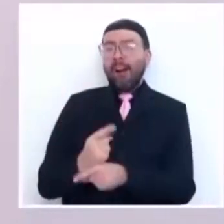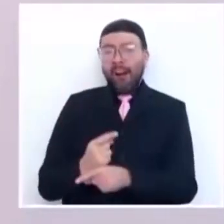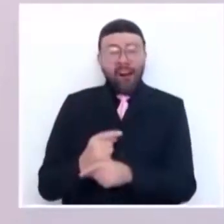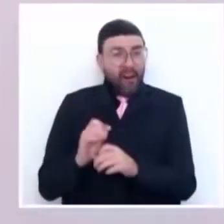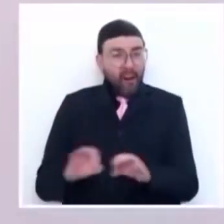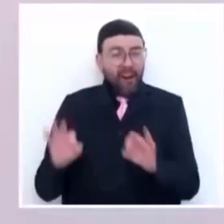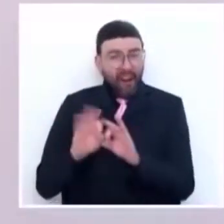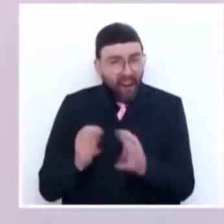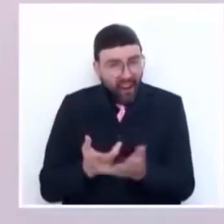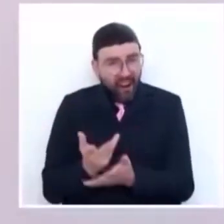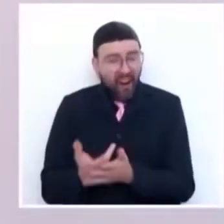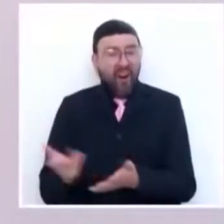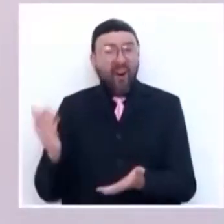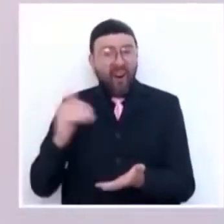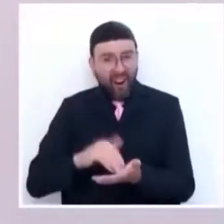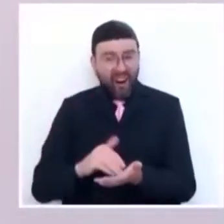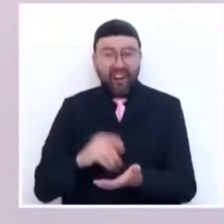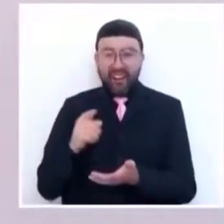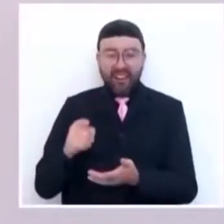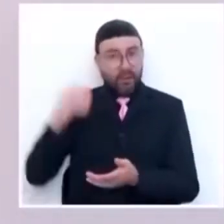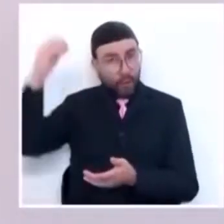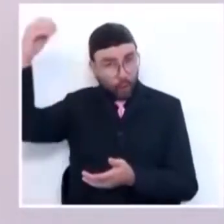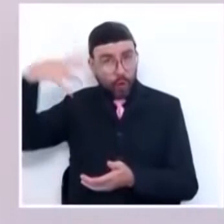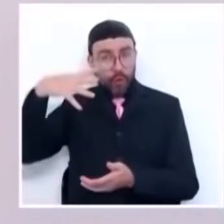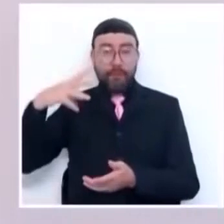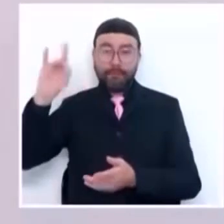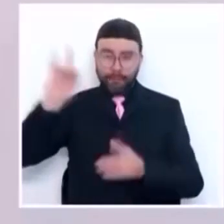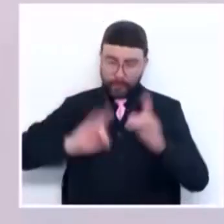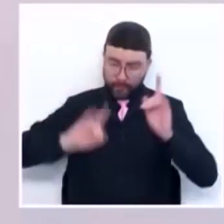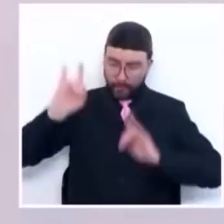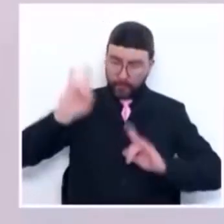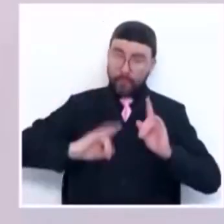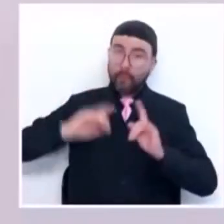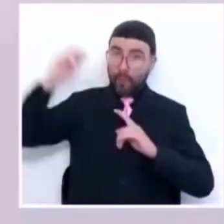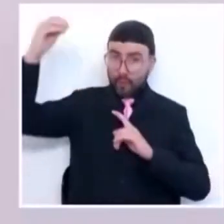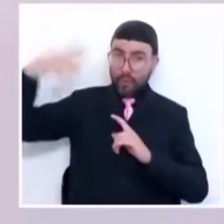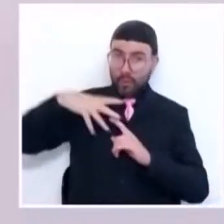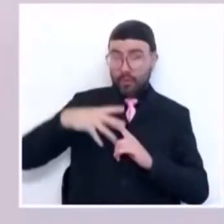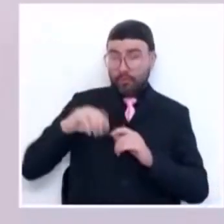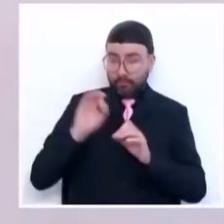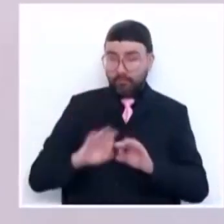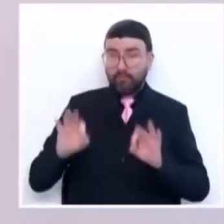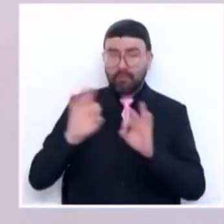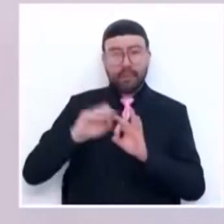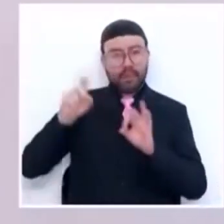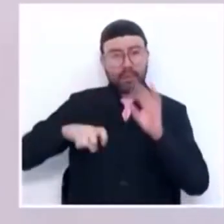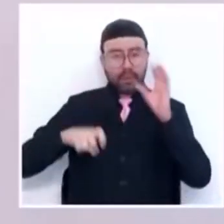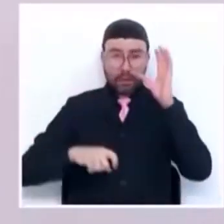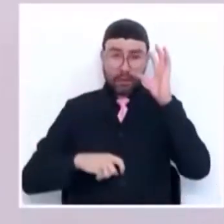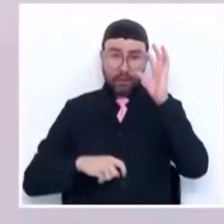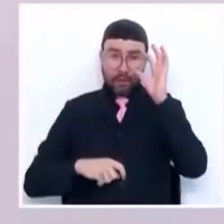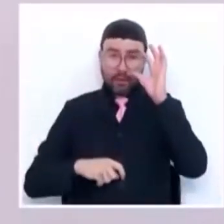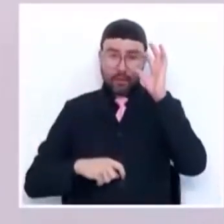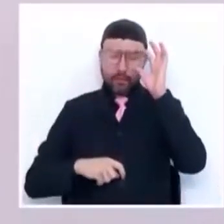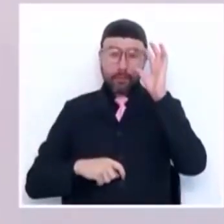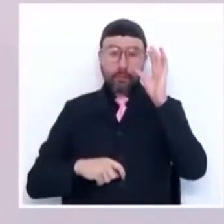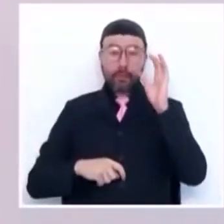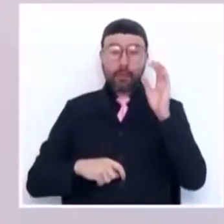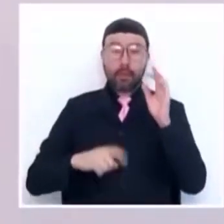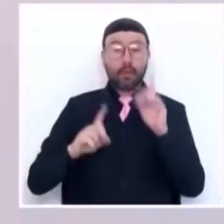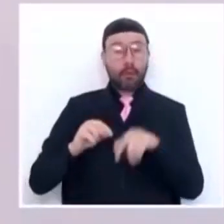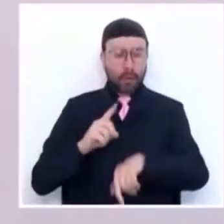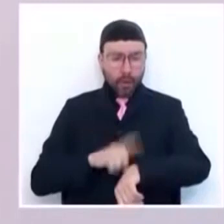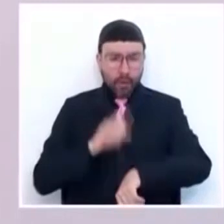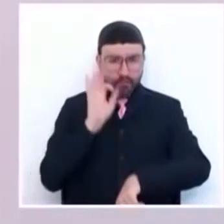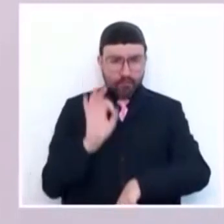que adquiramos nuevamente el hábito de tomar el sol de manera obviamente adecuada. El sol también hay que tomarlo de manera